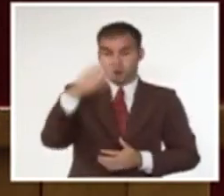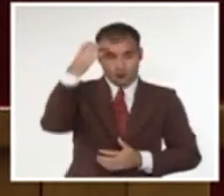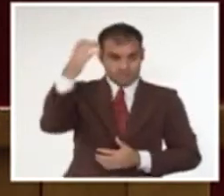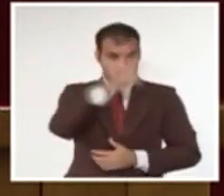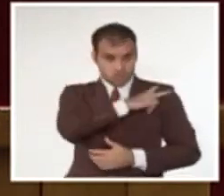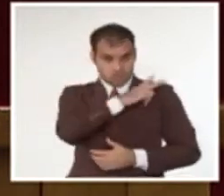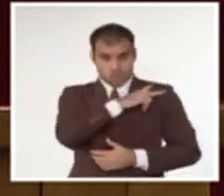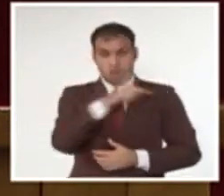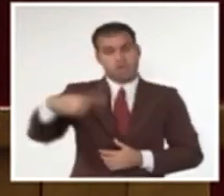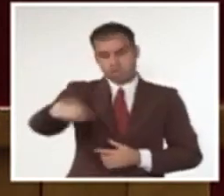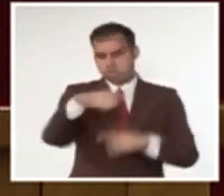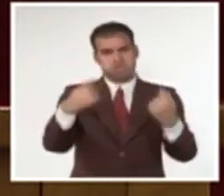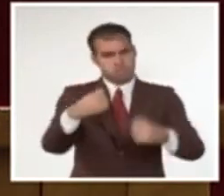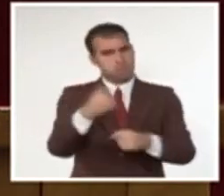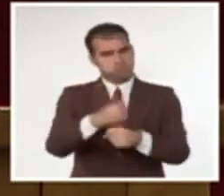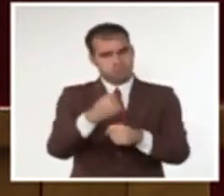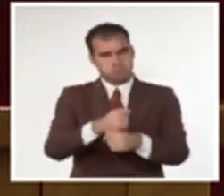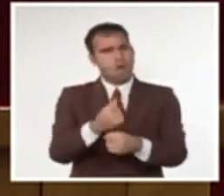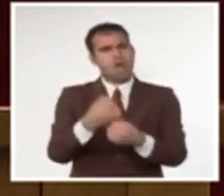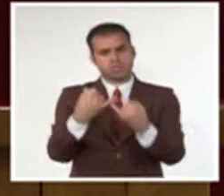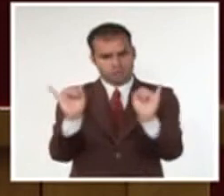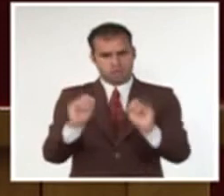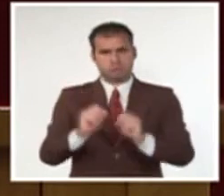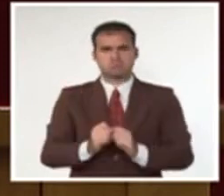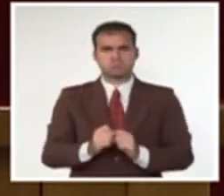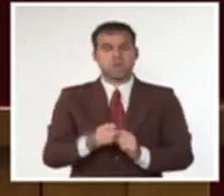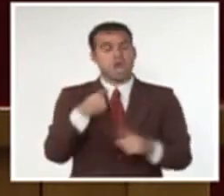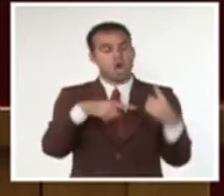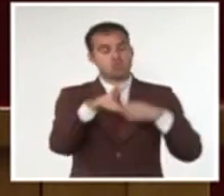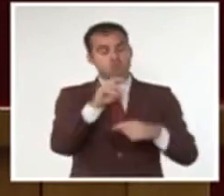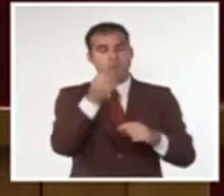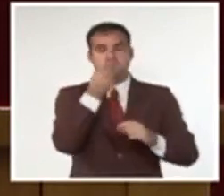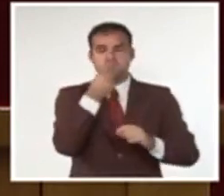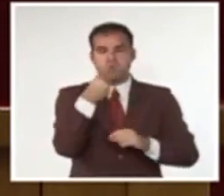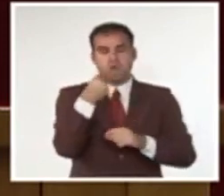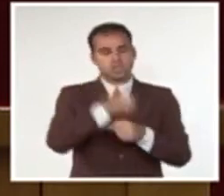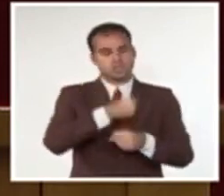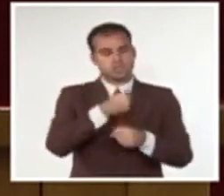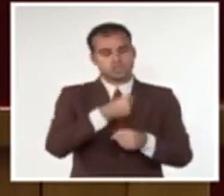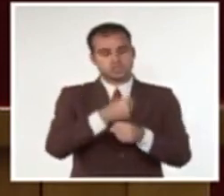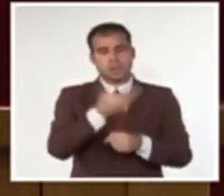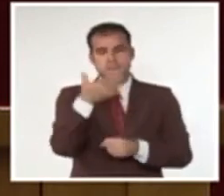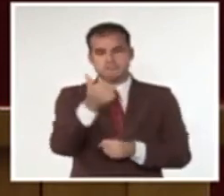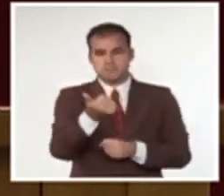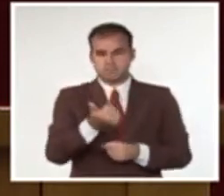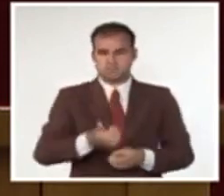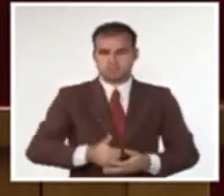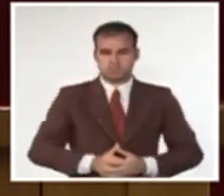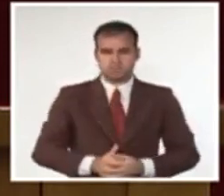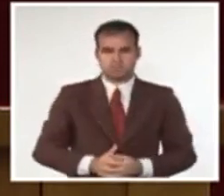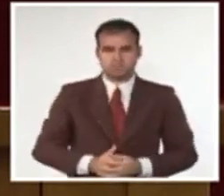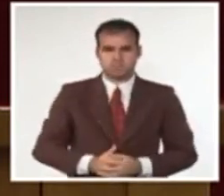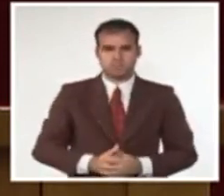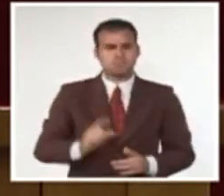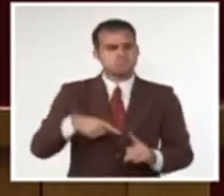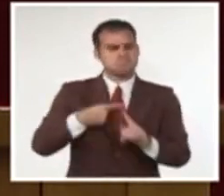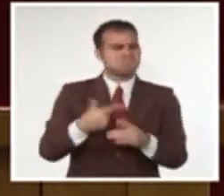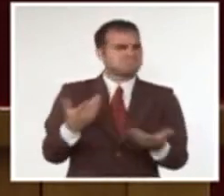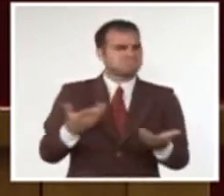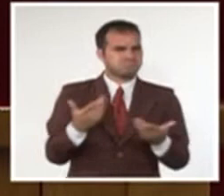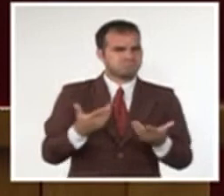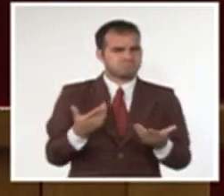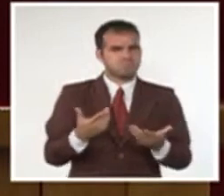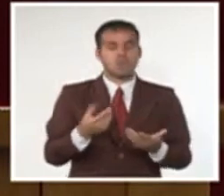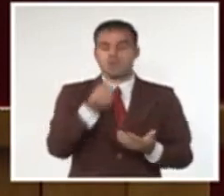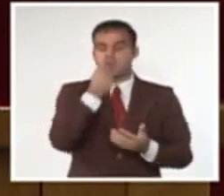objetivo, el diseño de nuevas oportunidades con montos de inversión más pequeños y la determinación de